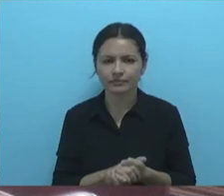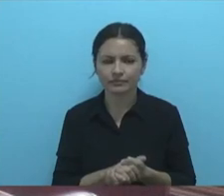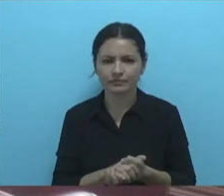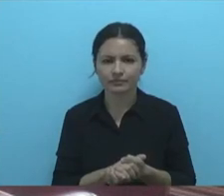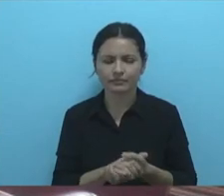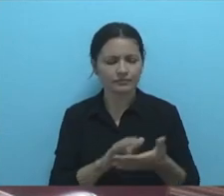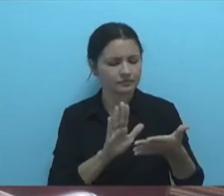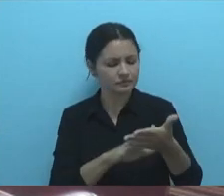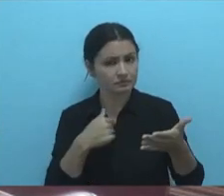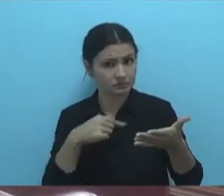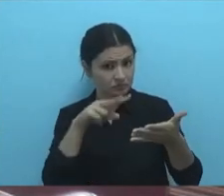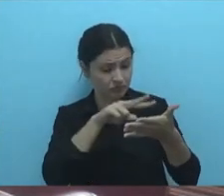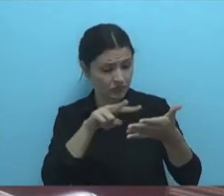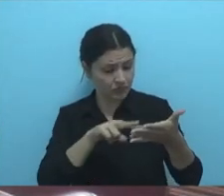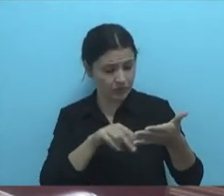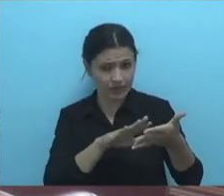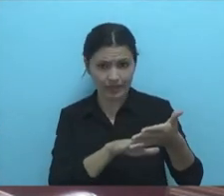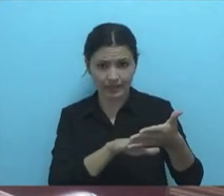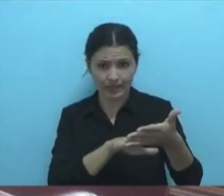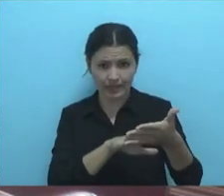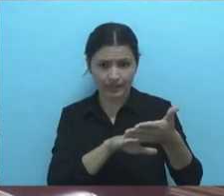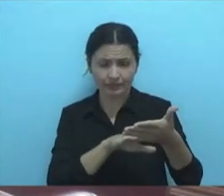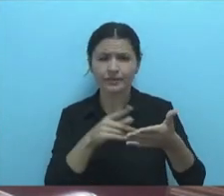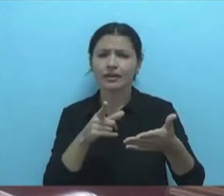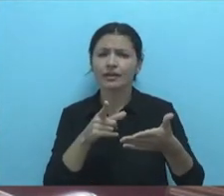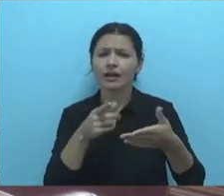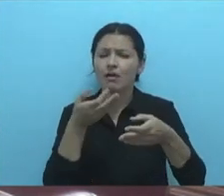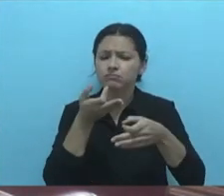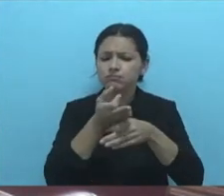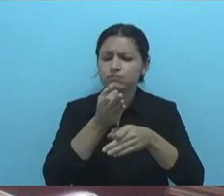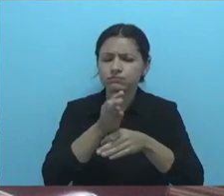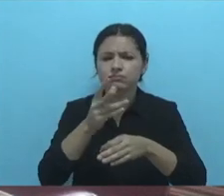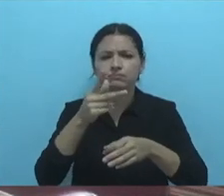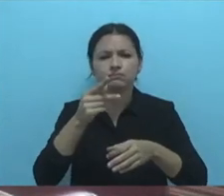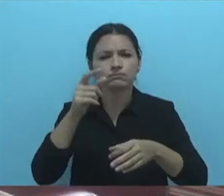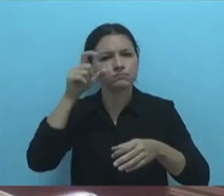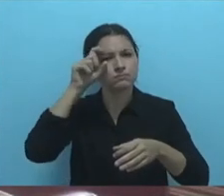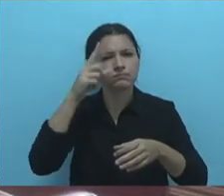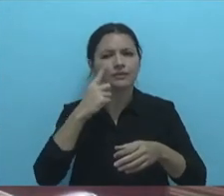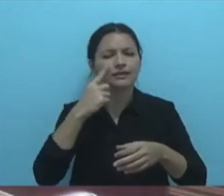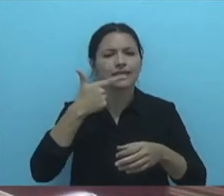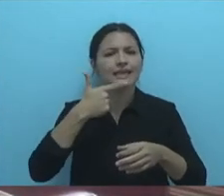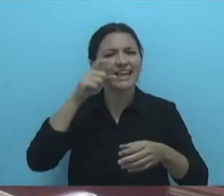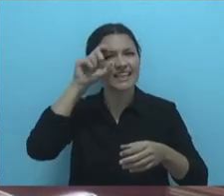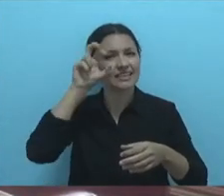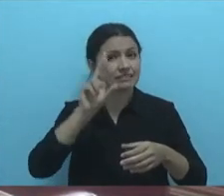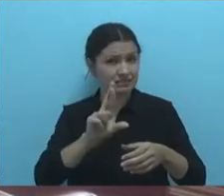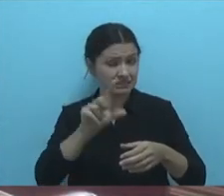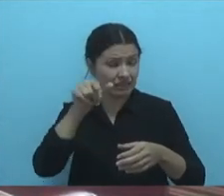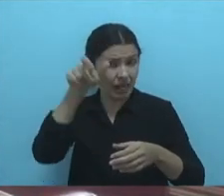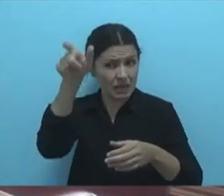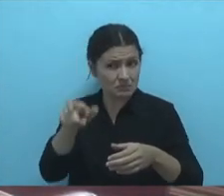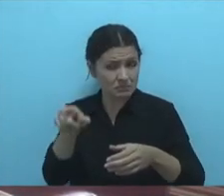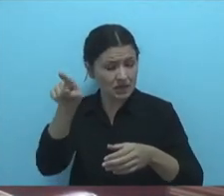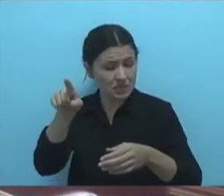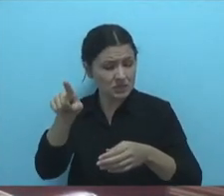dicen la teoría de kelsen que élsen es uno de los hombres del derecho austríaco